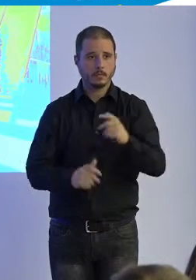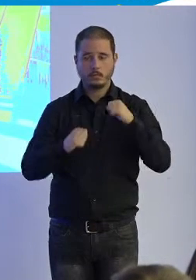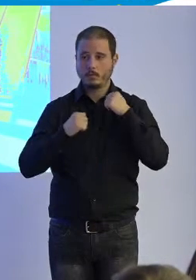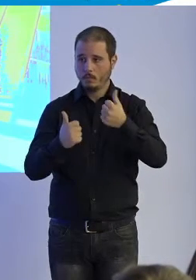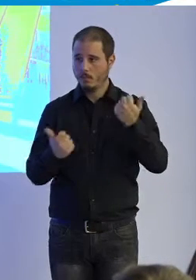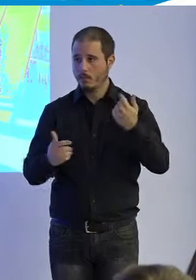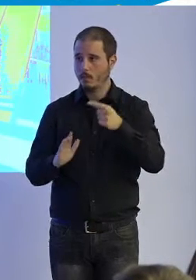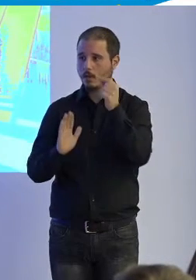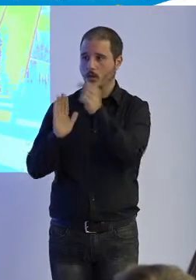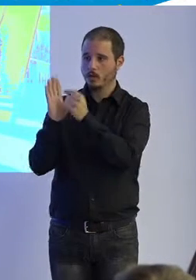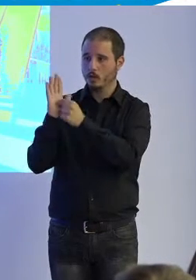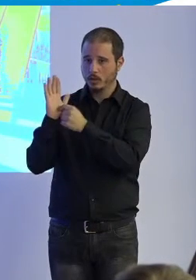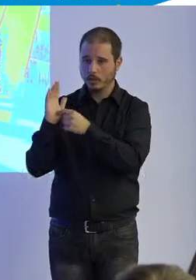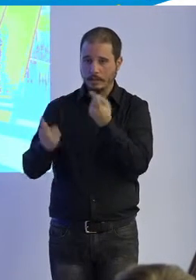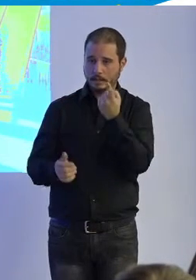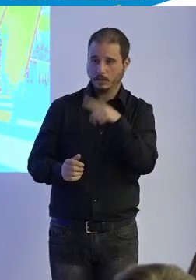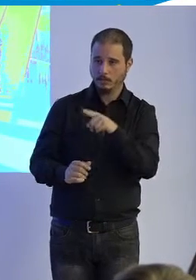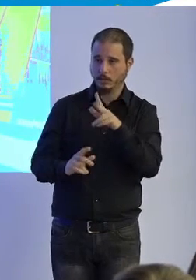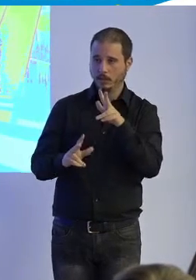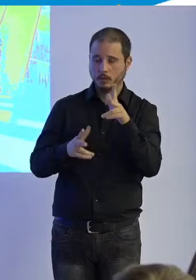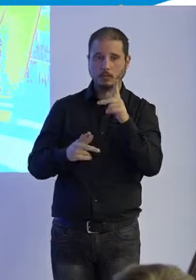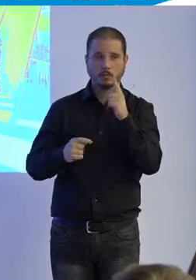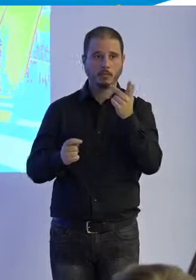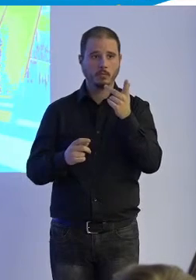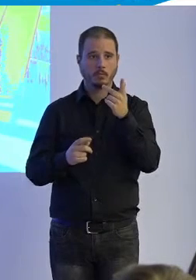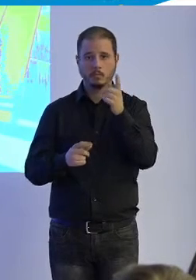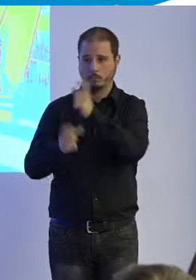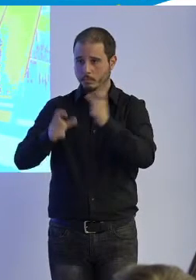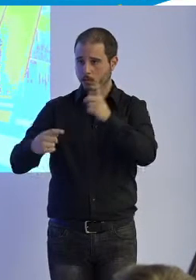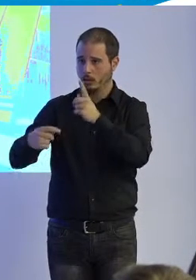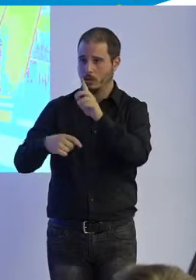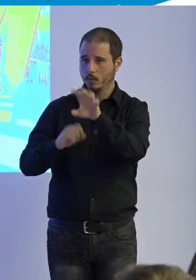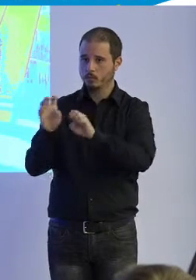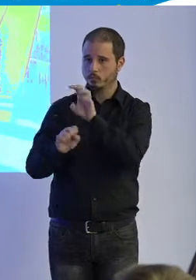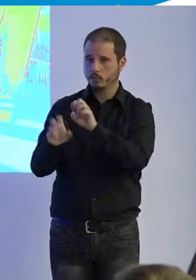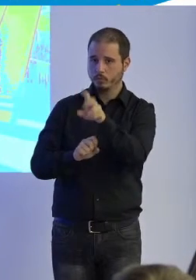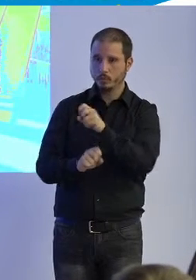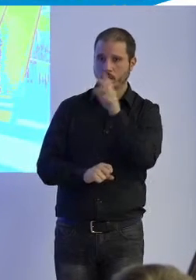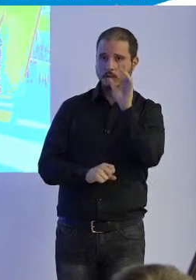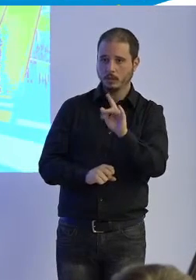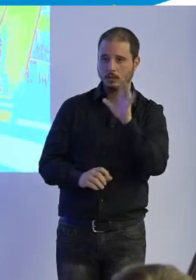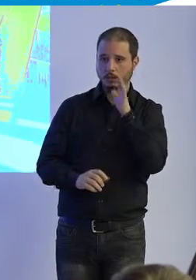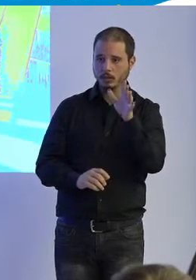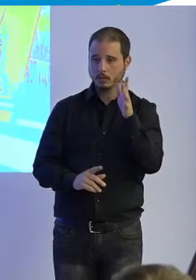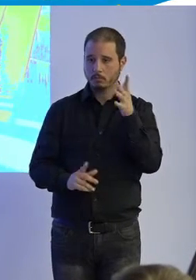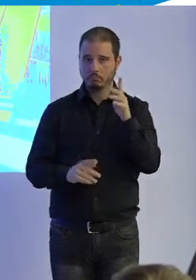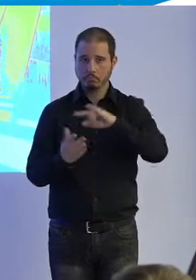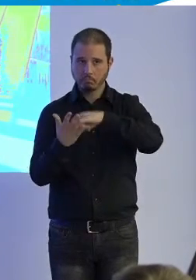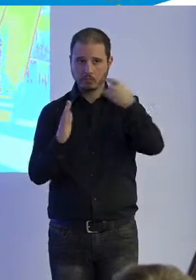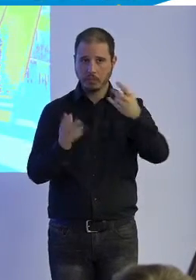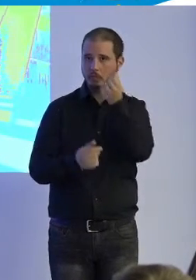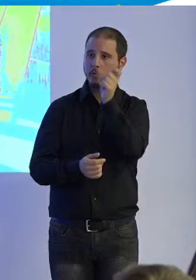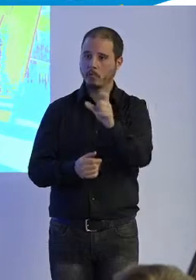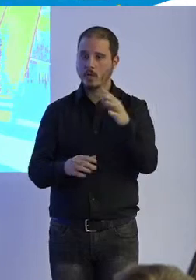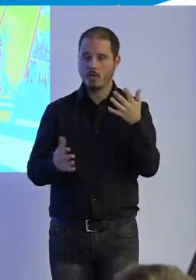suficientes, incluso a nivel de consumo, a nivel de gran público final, como para tener acceso a la tecnología a unos precios razonables, vamos a llamar así,